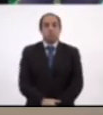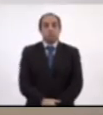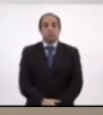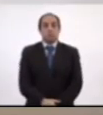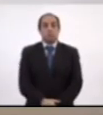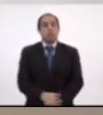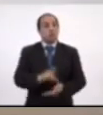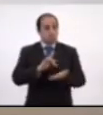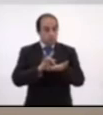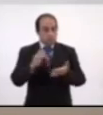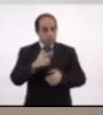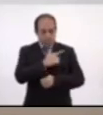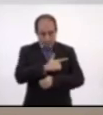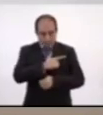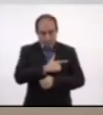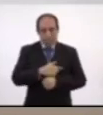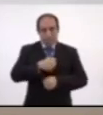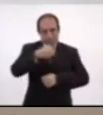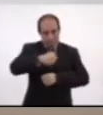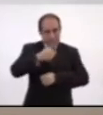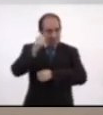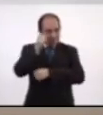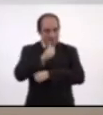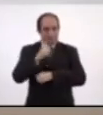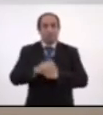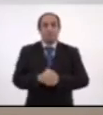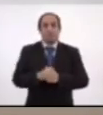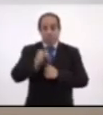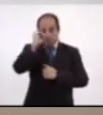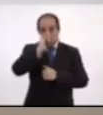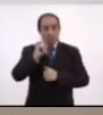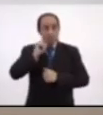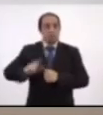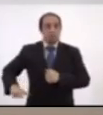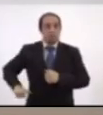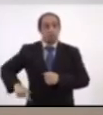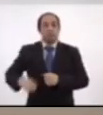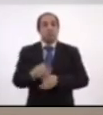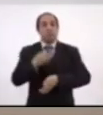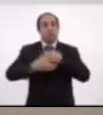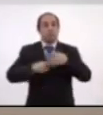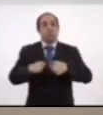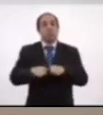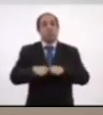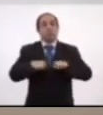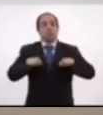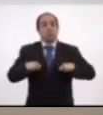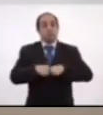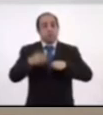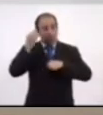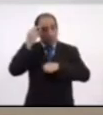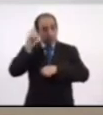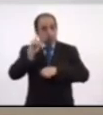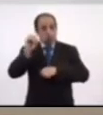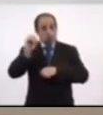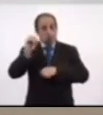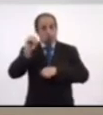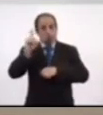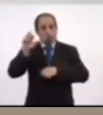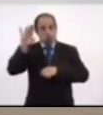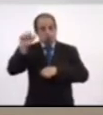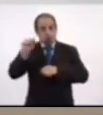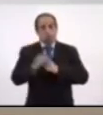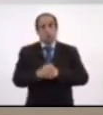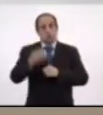Muchas gracias y un gusto saludarte siempre, jefa de gobierno, a todo el equipo, a la doctora Oliva, a Clark, a la